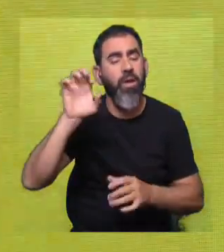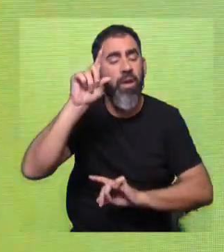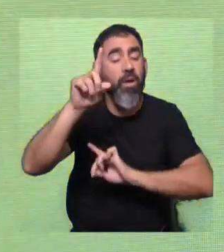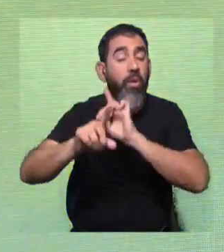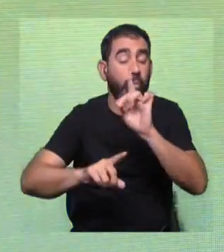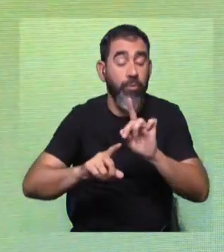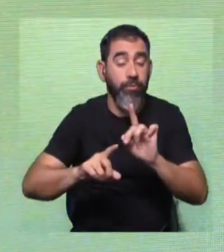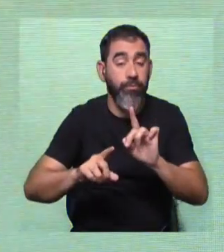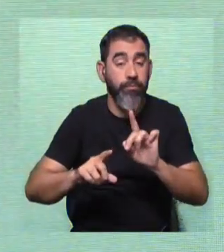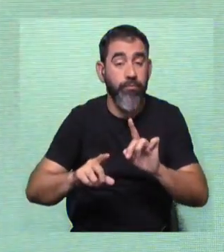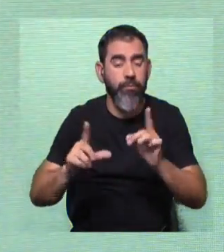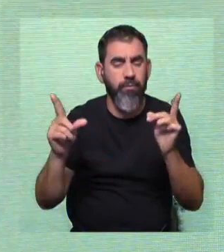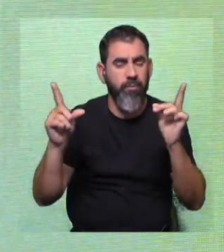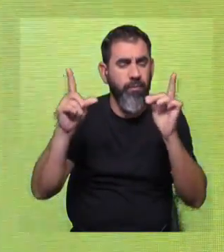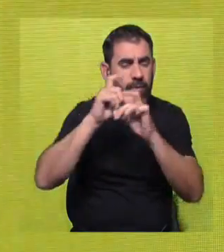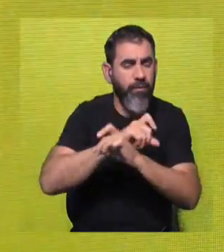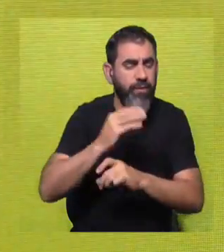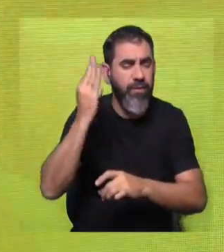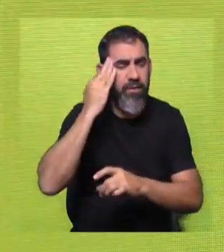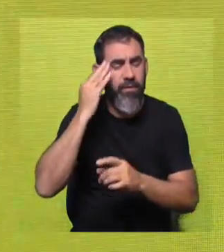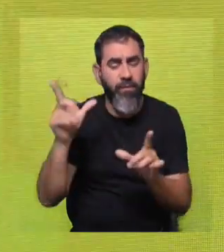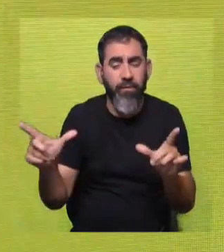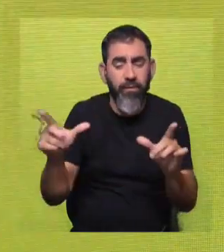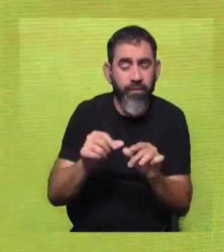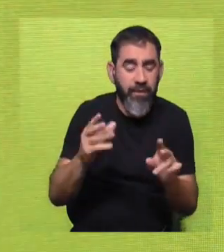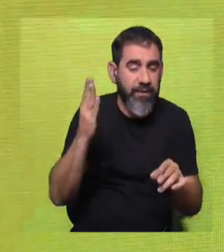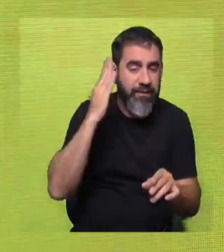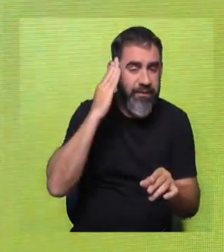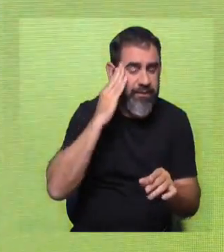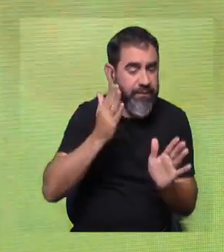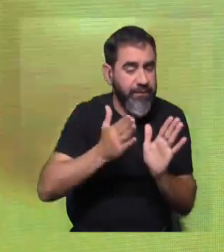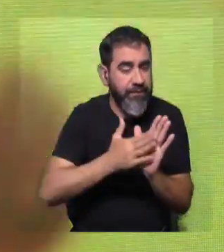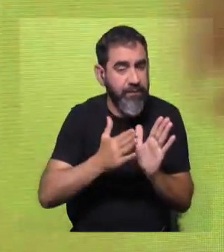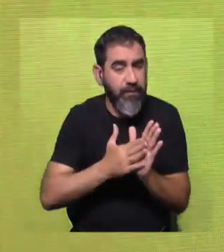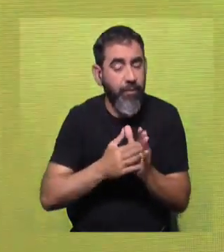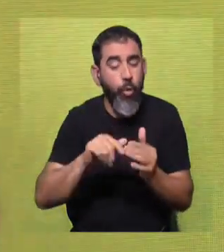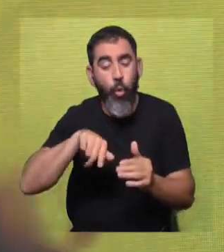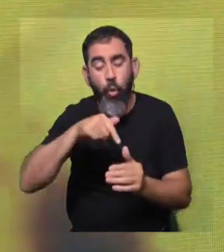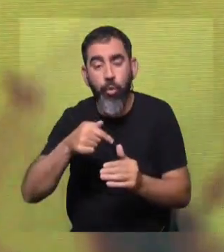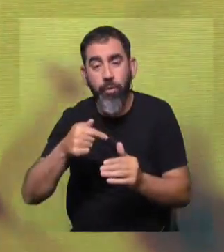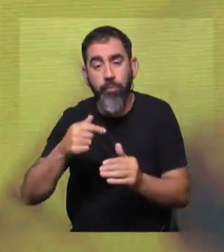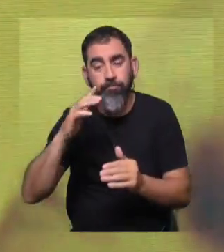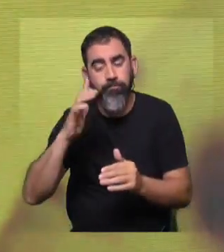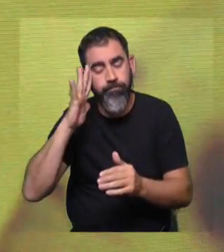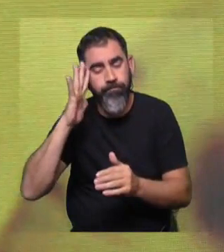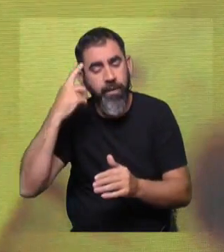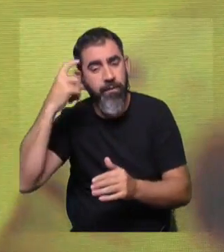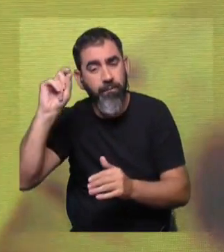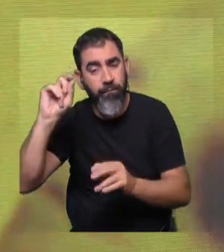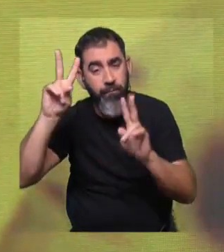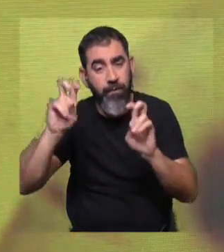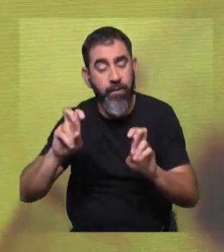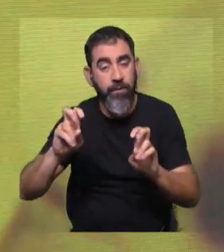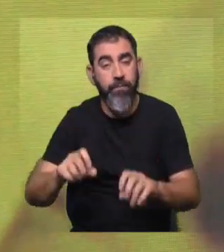y de alguna manera resulta difícil saber dónde termina lo que se sabe, lo comprobado, y dónde empieza la especulación. Estamos hablando